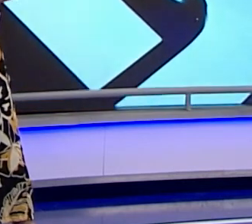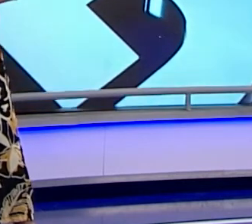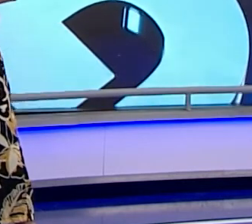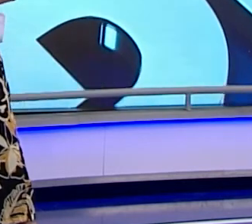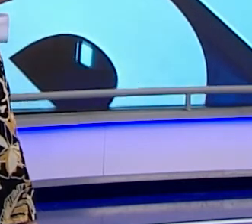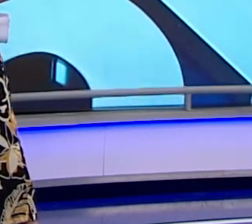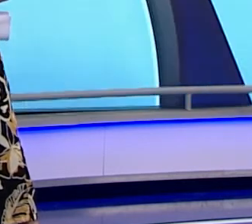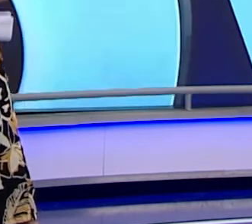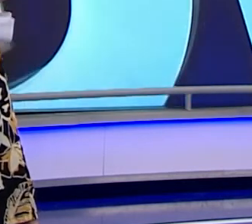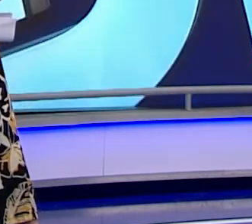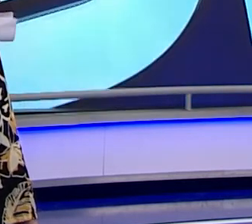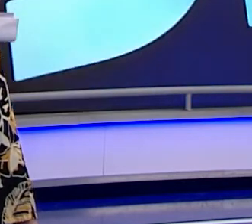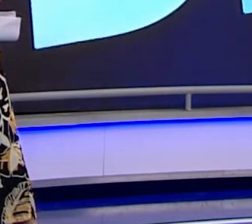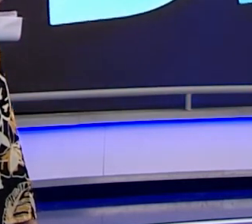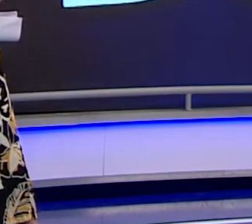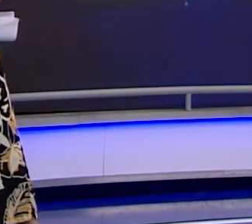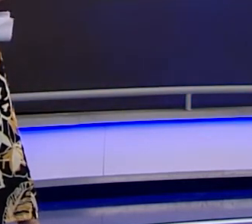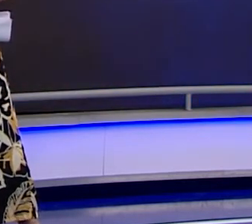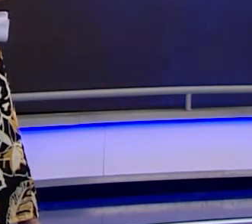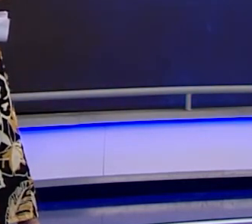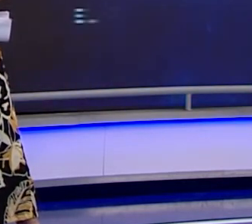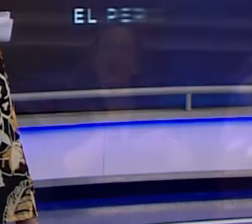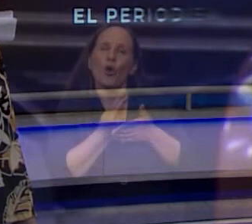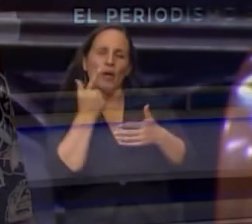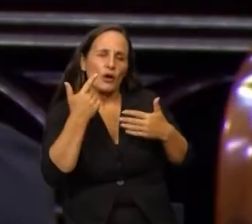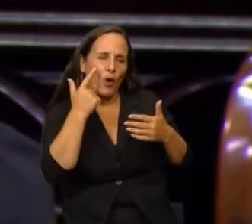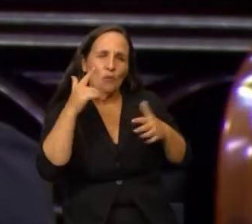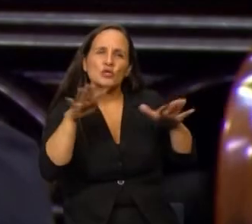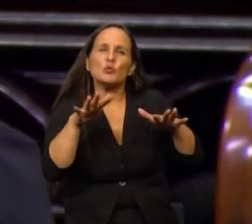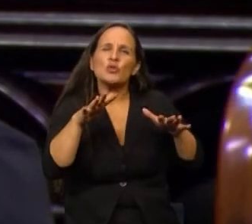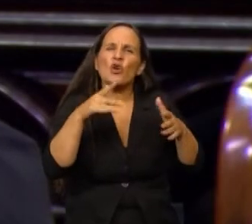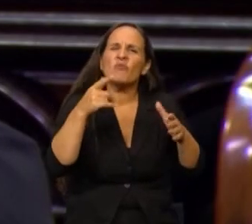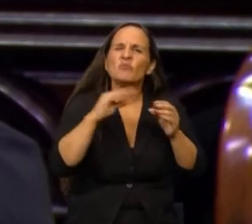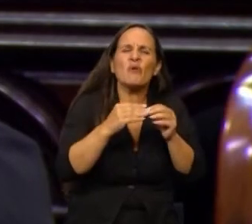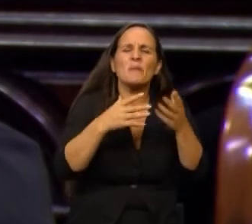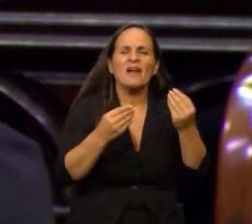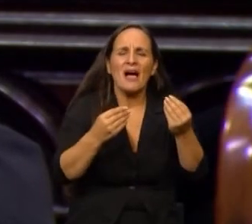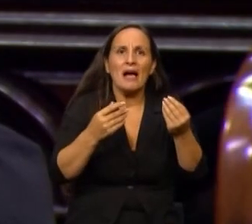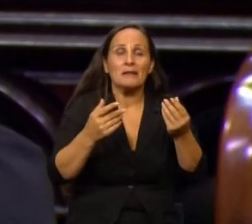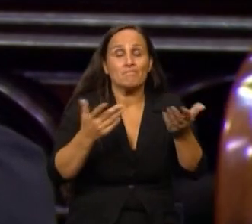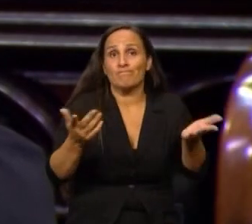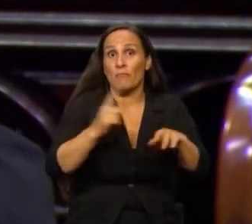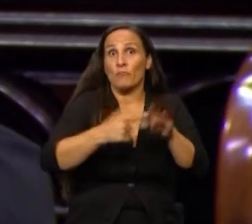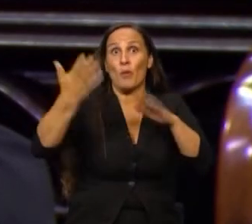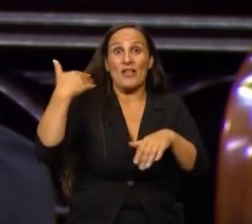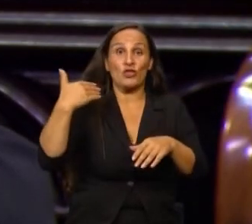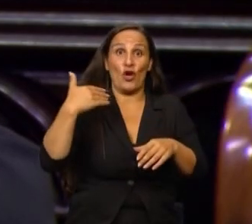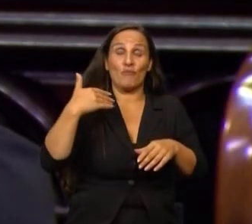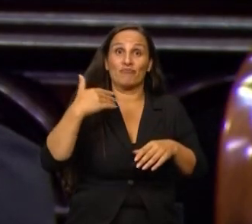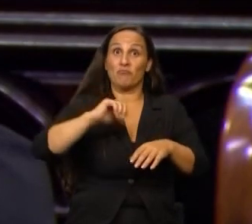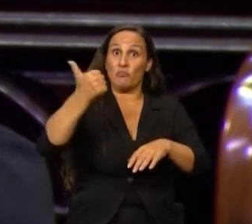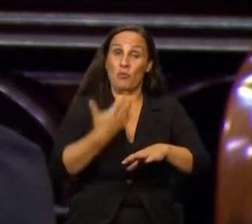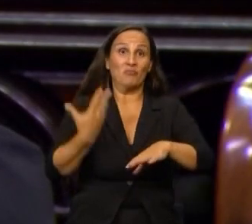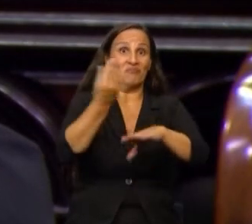de Buenos Aires, que se expidió al respecto y decía lo siguiente. Tuvo la oportunidad cuando ganó la elección y no nos convocó un consenso